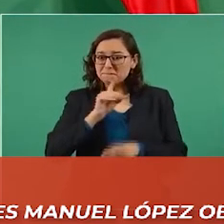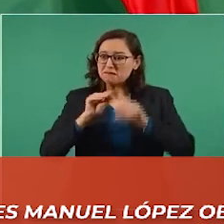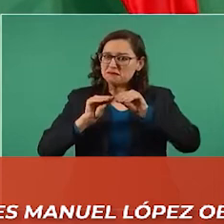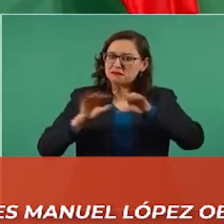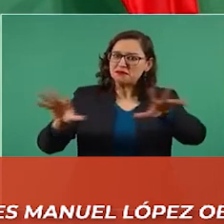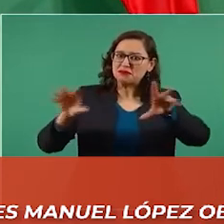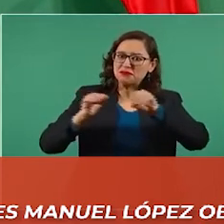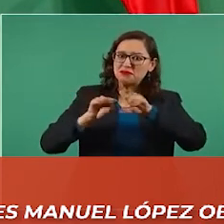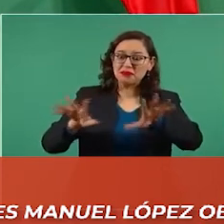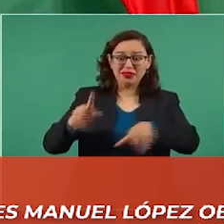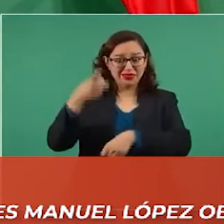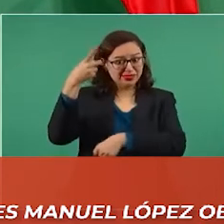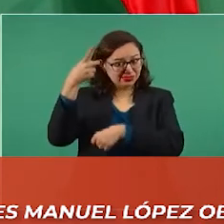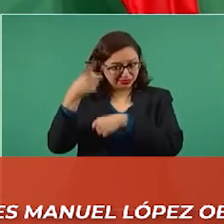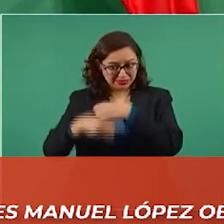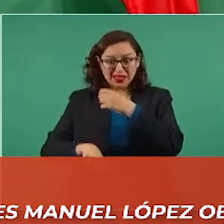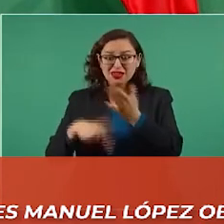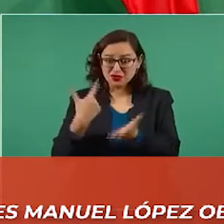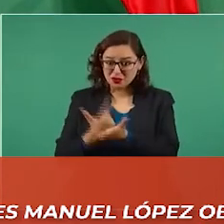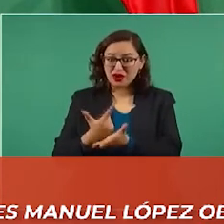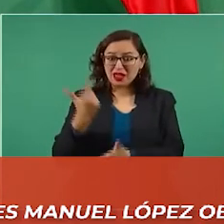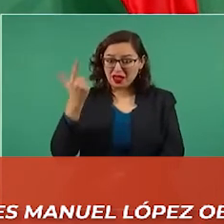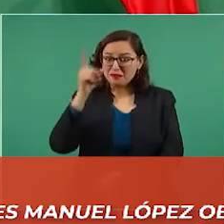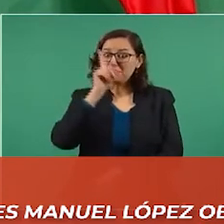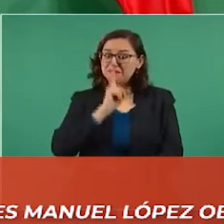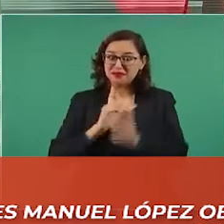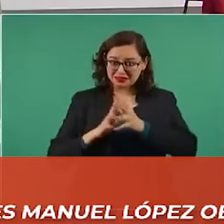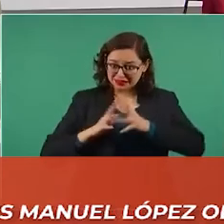no el tamaño de la mentira.